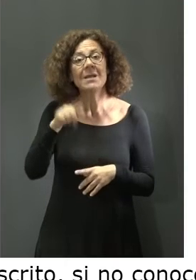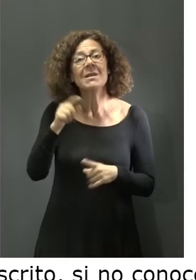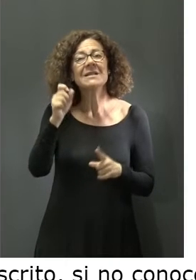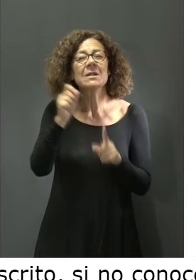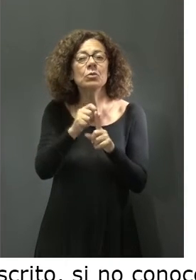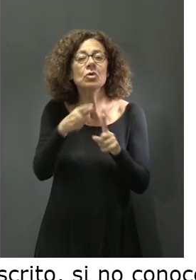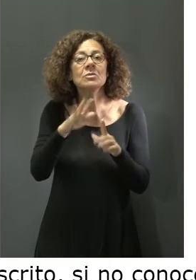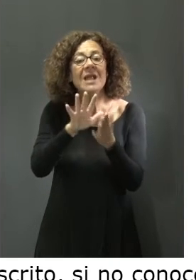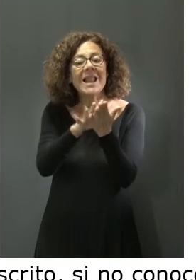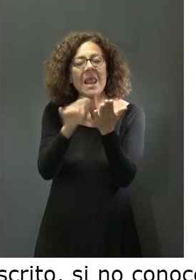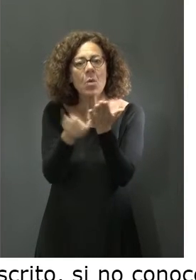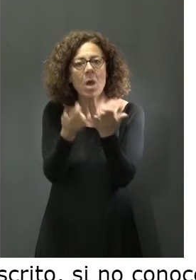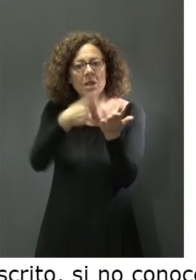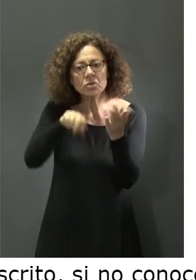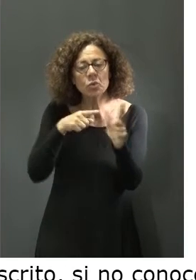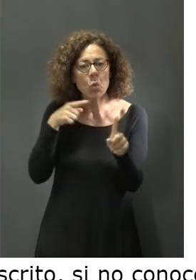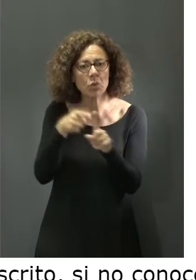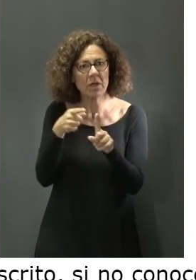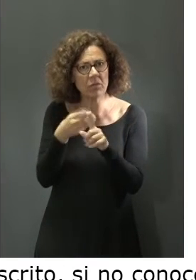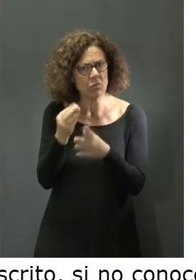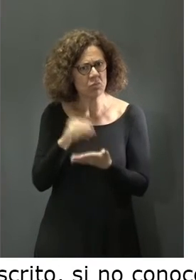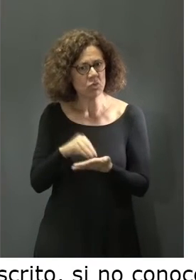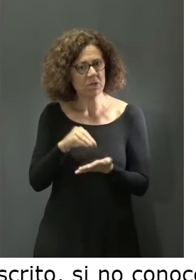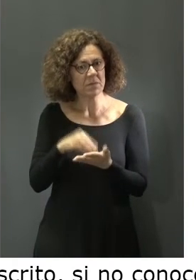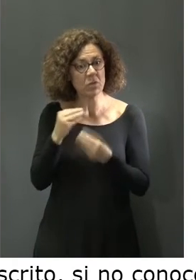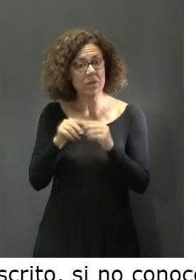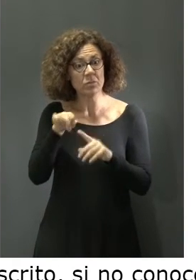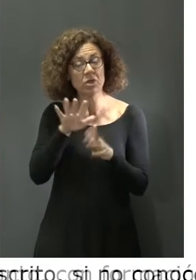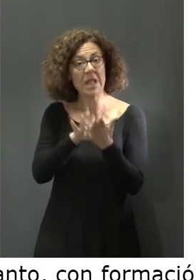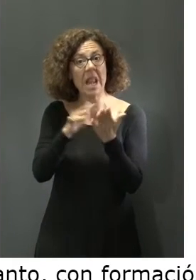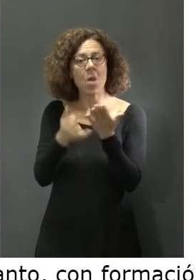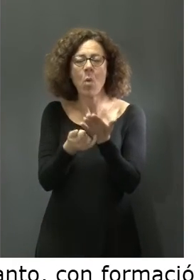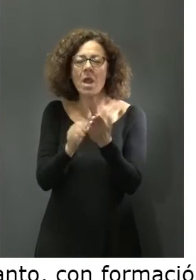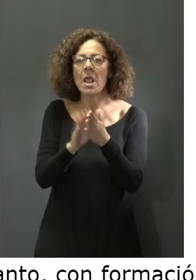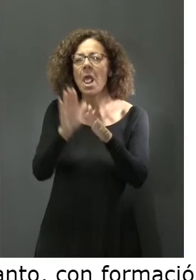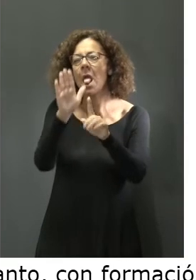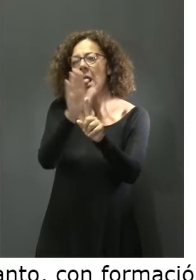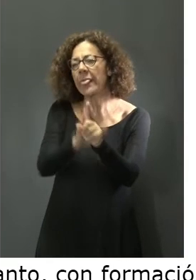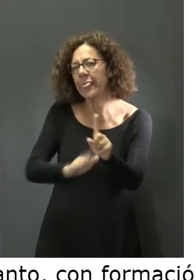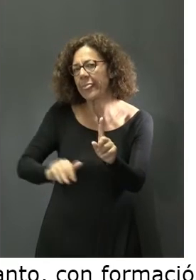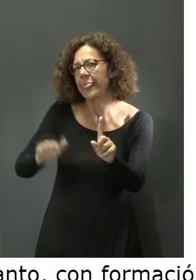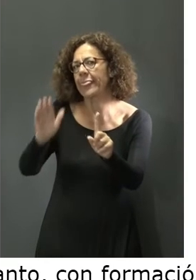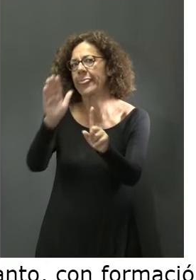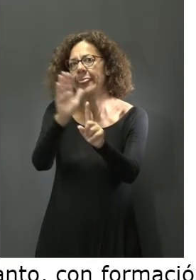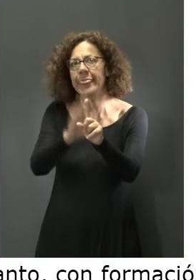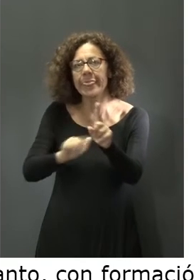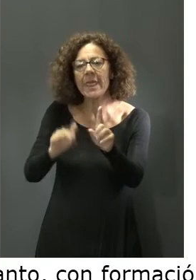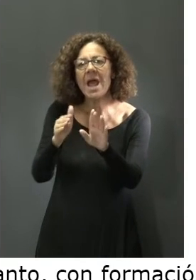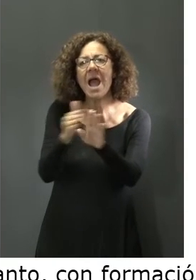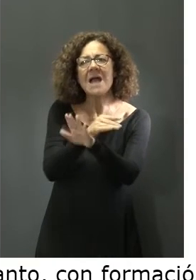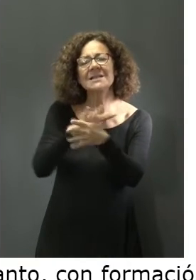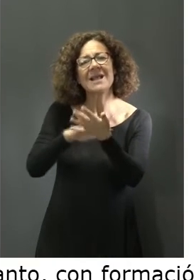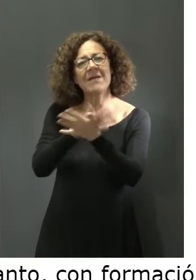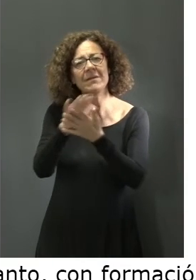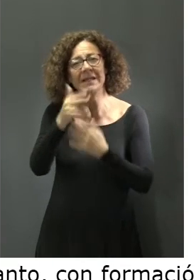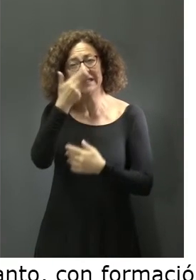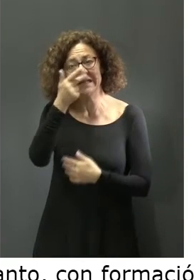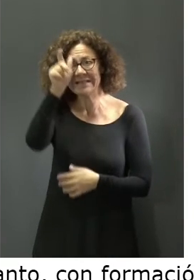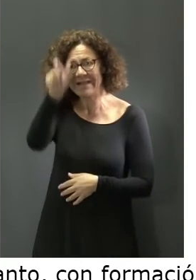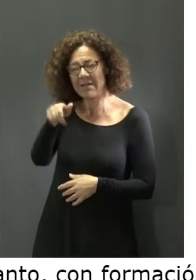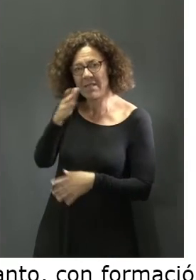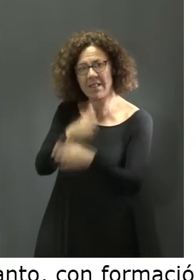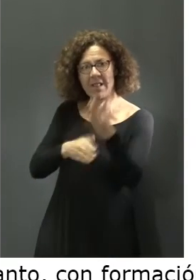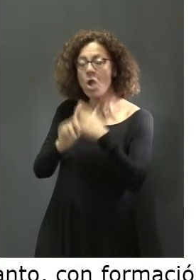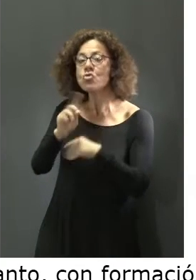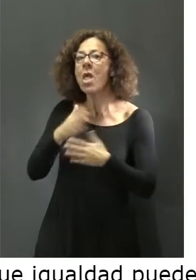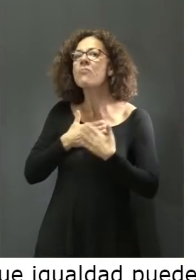del lenguaje que utilizamos, ¿no? Lo hacemos a veces con este lenguaje paternalista. Antes se hablaba del interés de la persona en lugar de